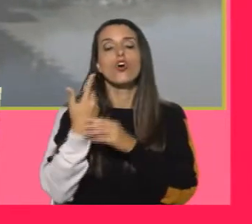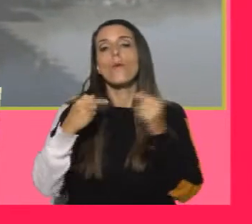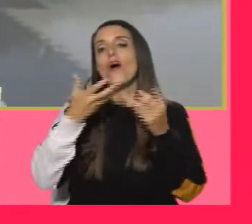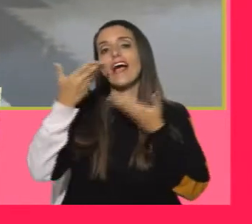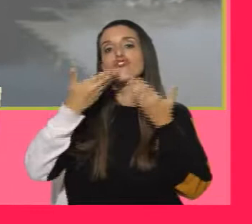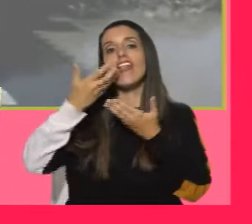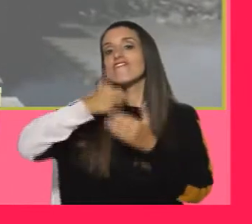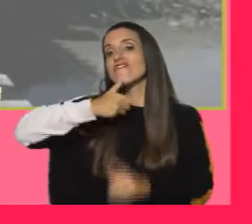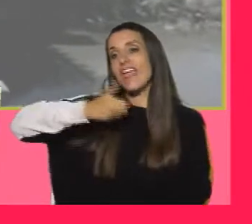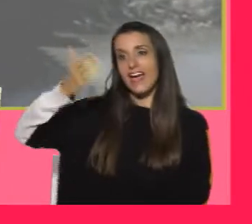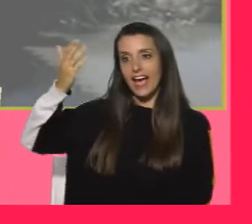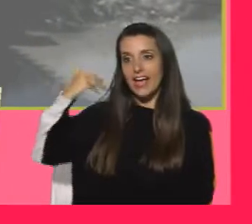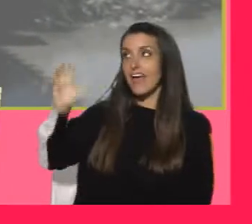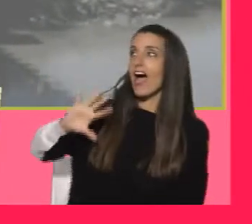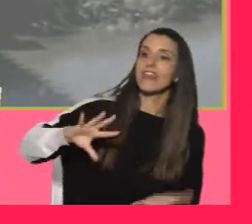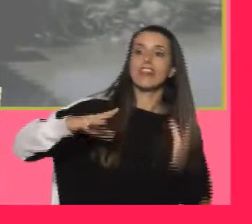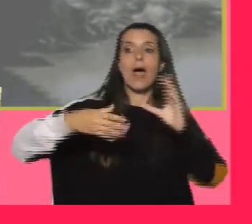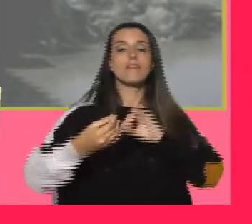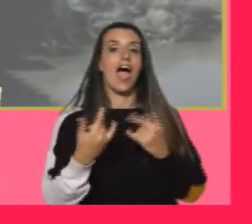de la banda